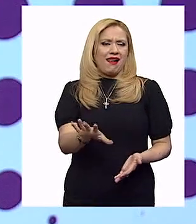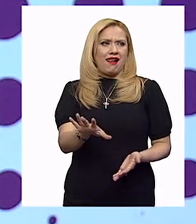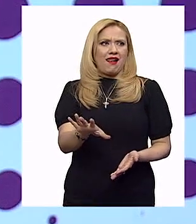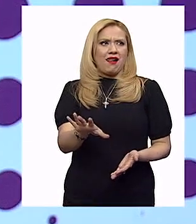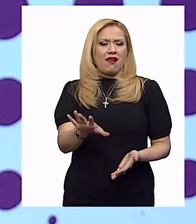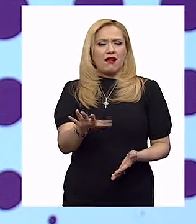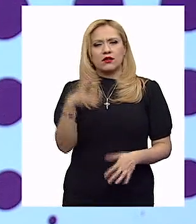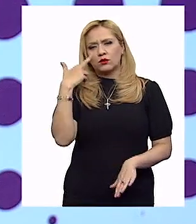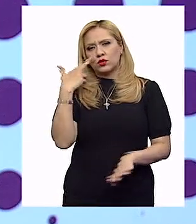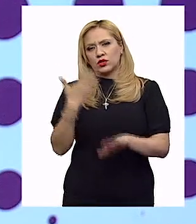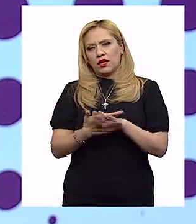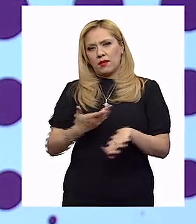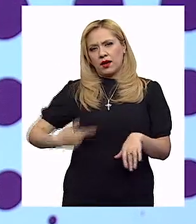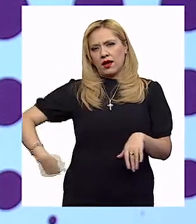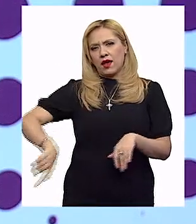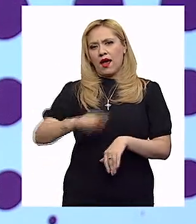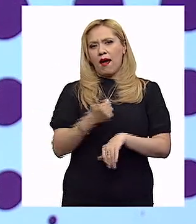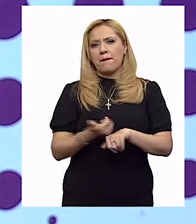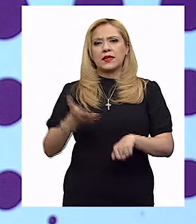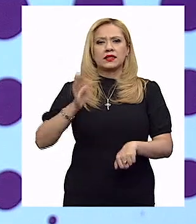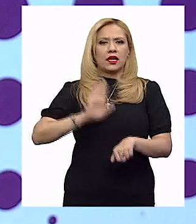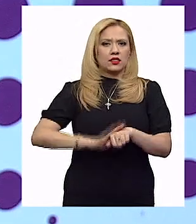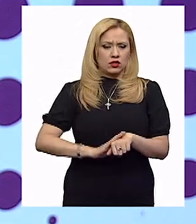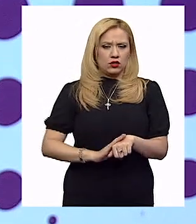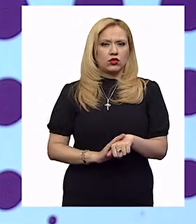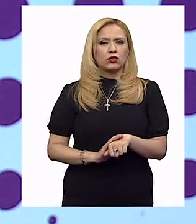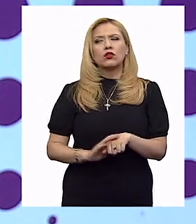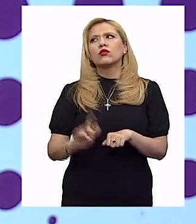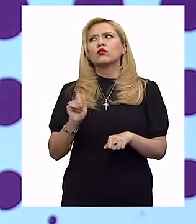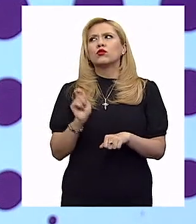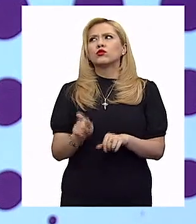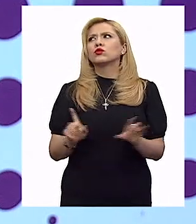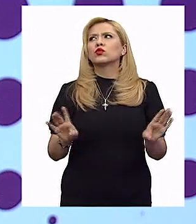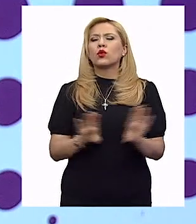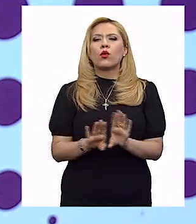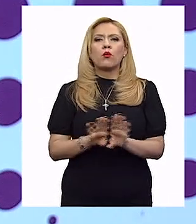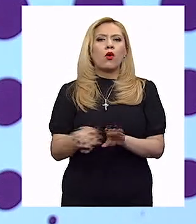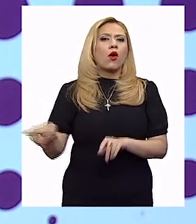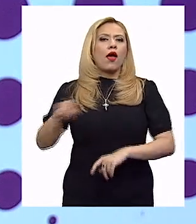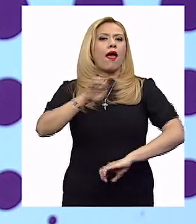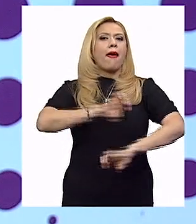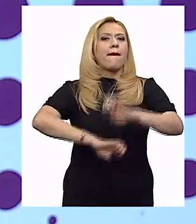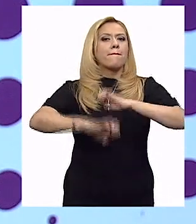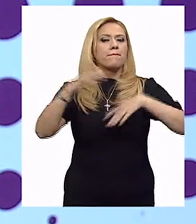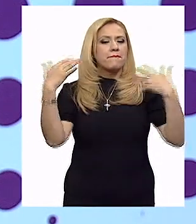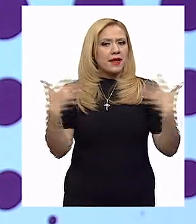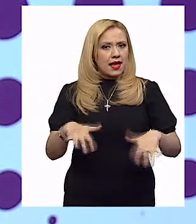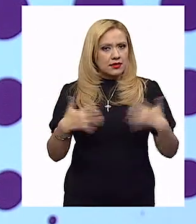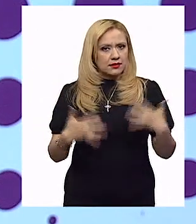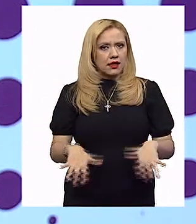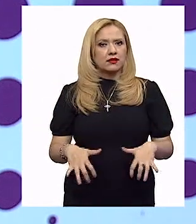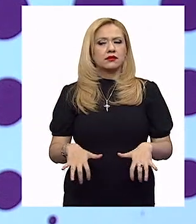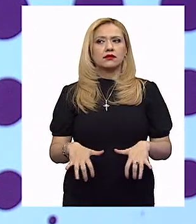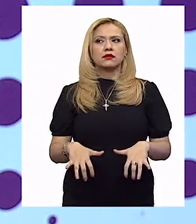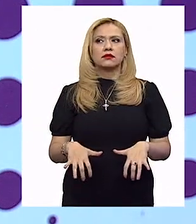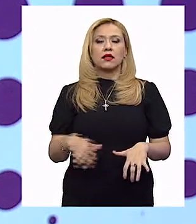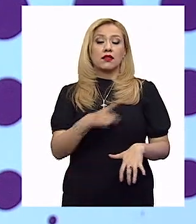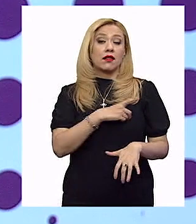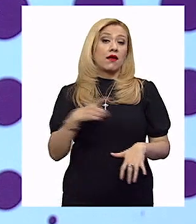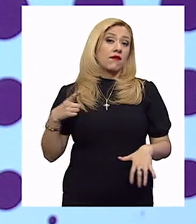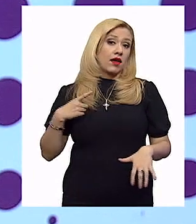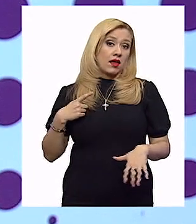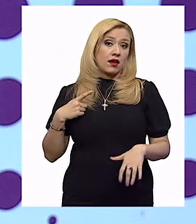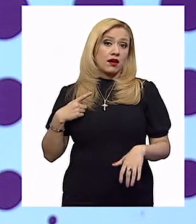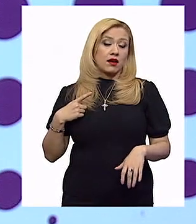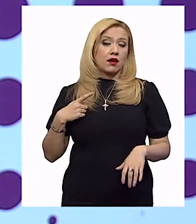de Responsabilidades Administrativas, se refiere a cómo las empresas incluso y